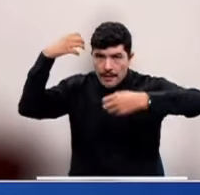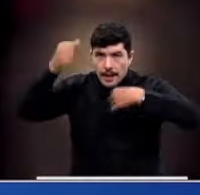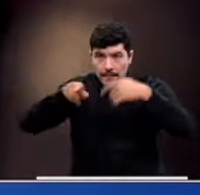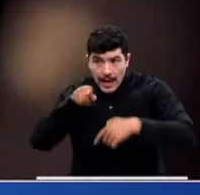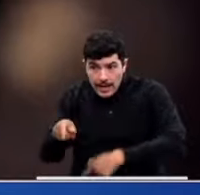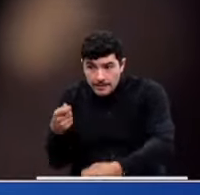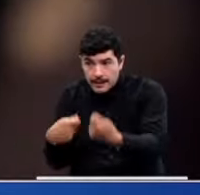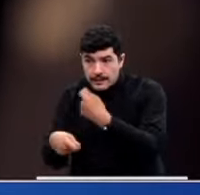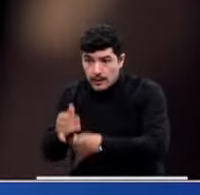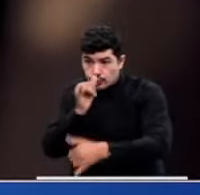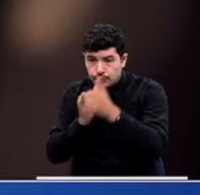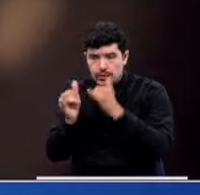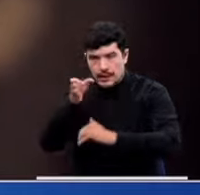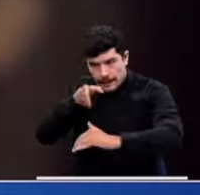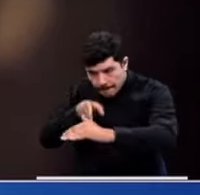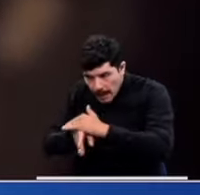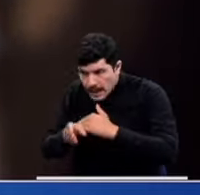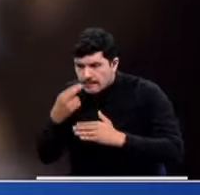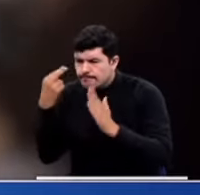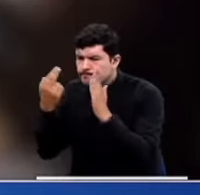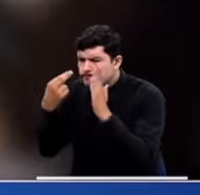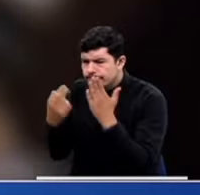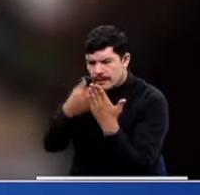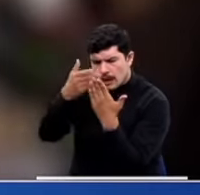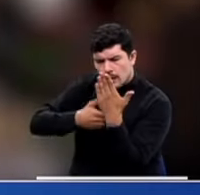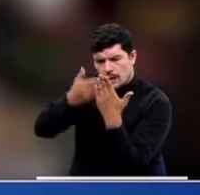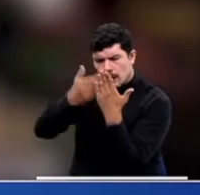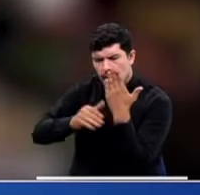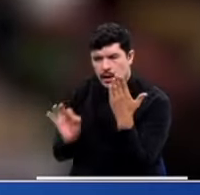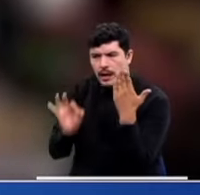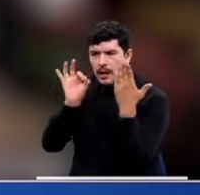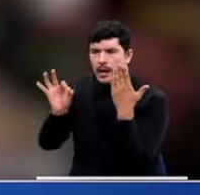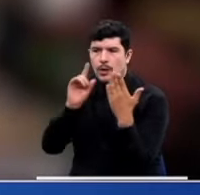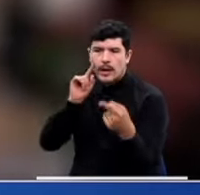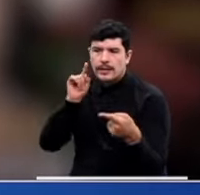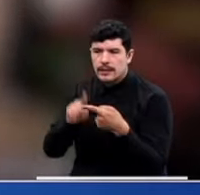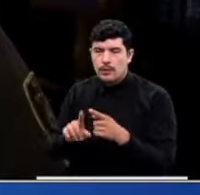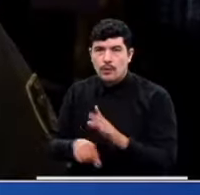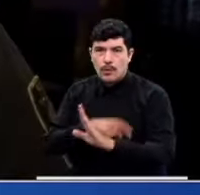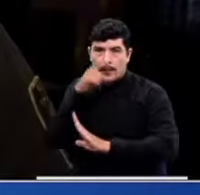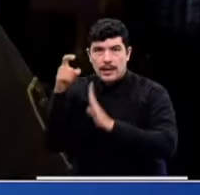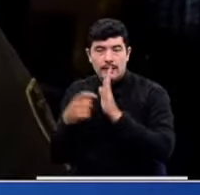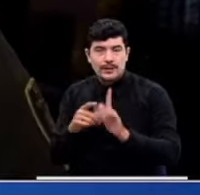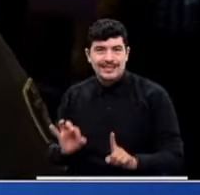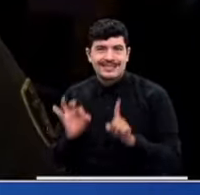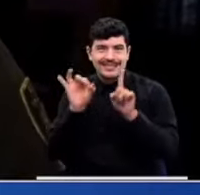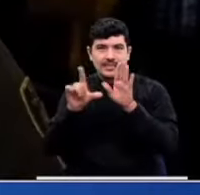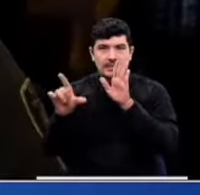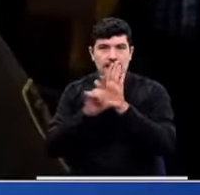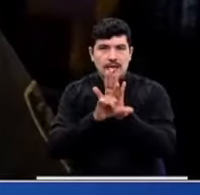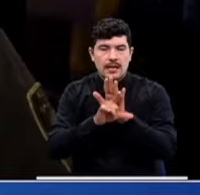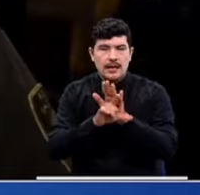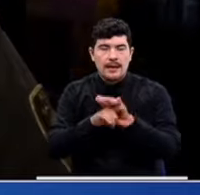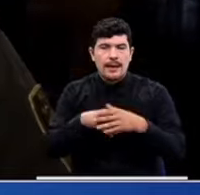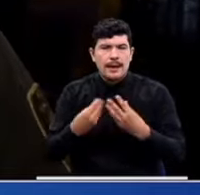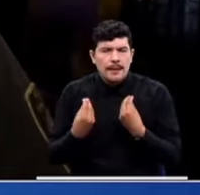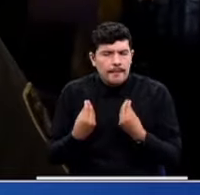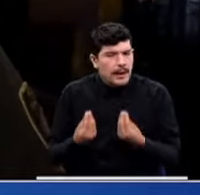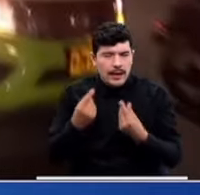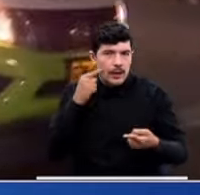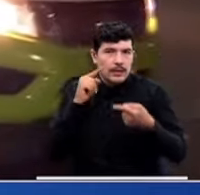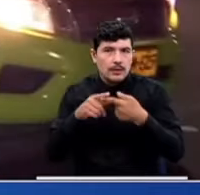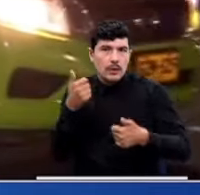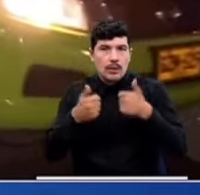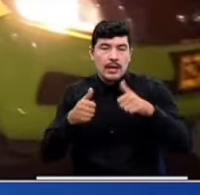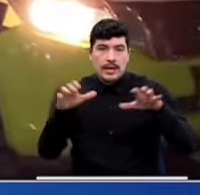se busca con esto? Tratar de mitigar, reducir en su totalidad o en una gran parte los índices